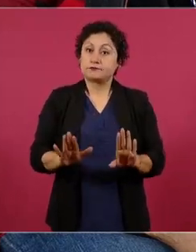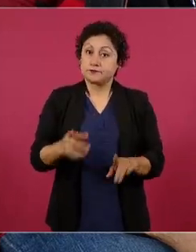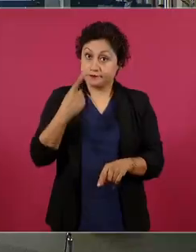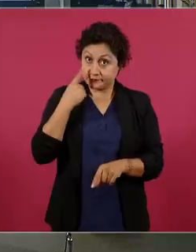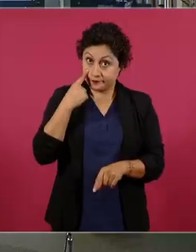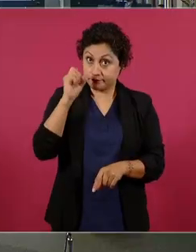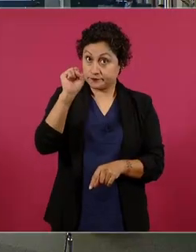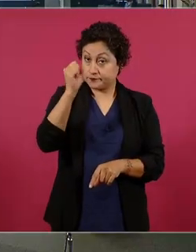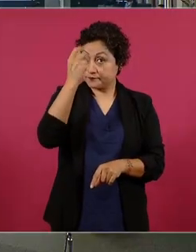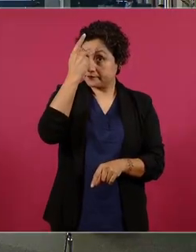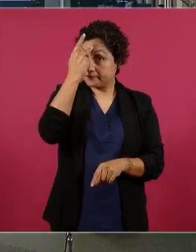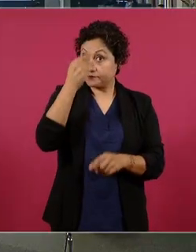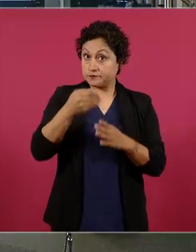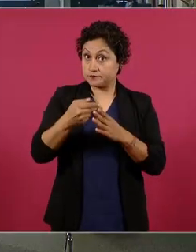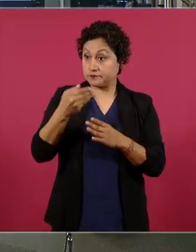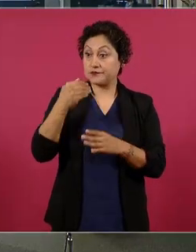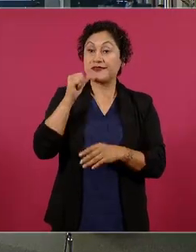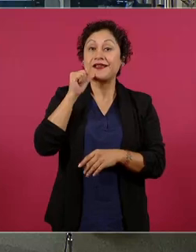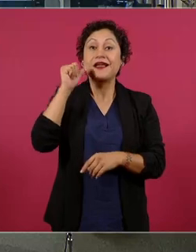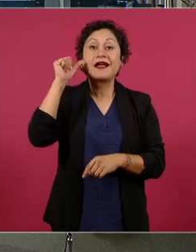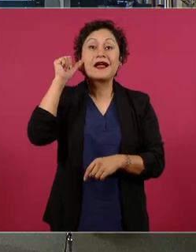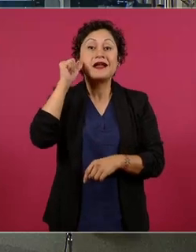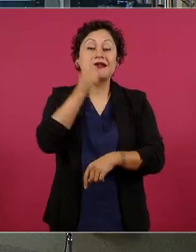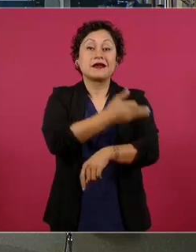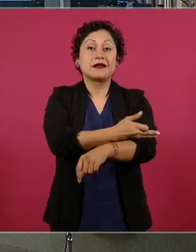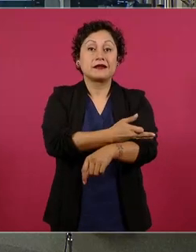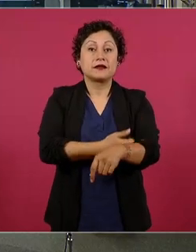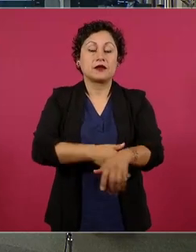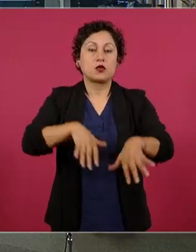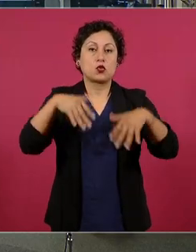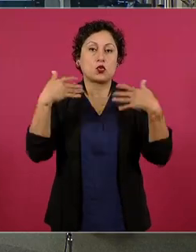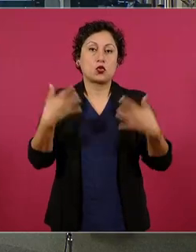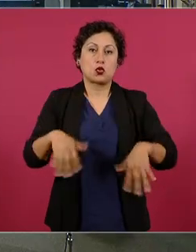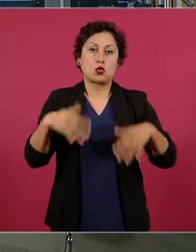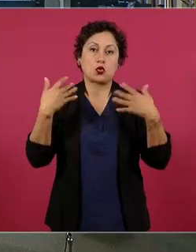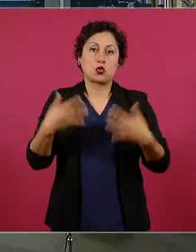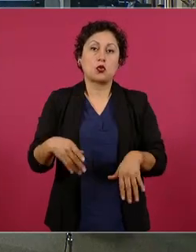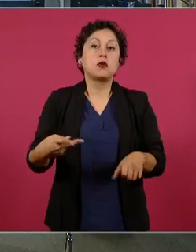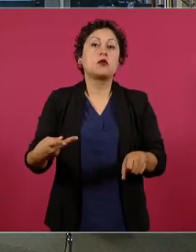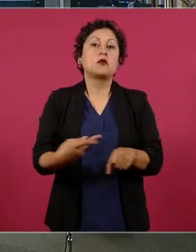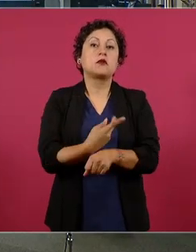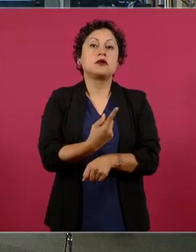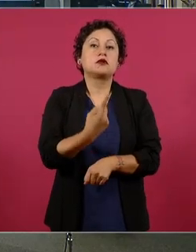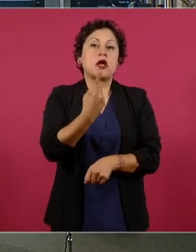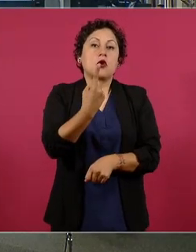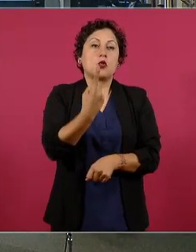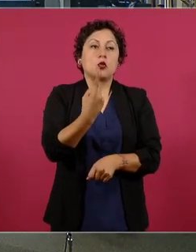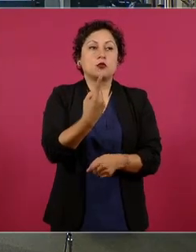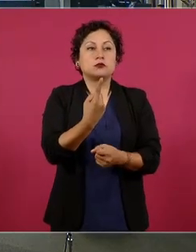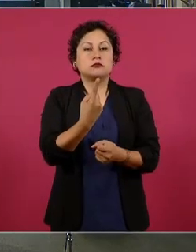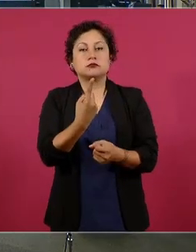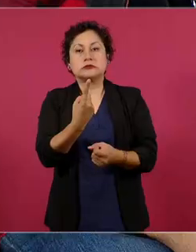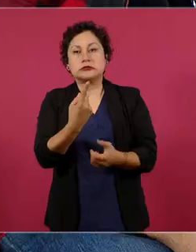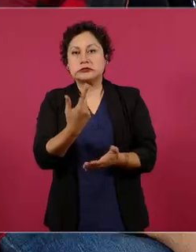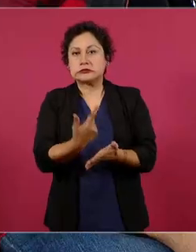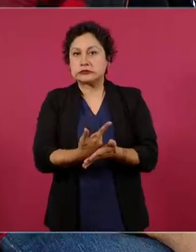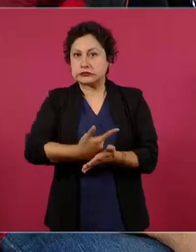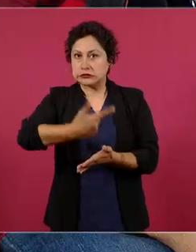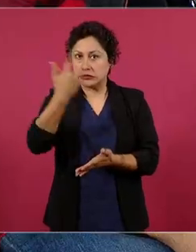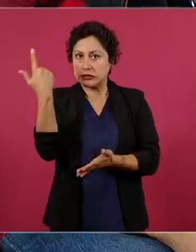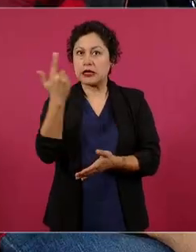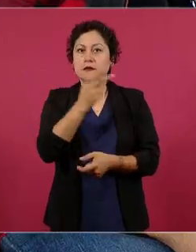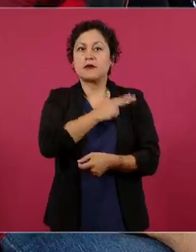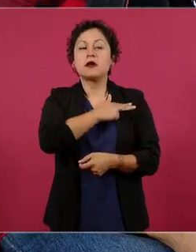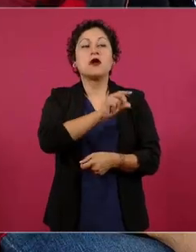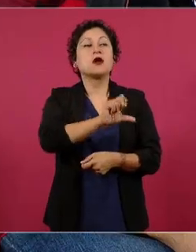horas de incertidumbre durante toda la tarde de ayer, presidente, con saldo de un taxista gravemente herido y varios más operadores y taxistas